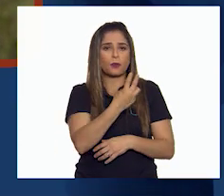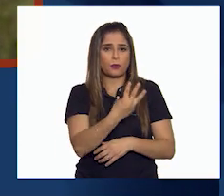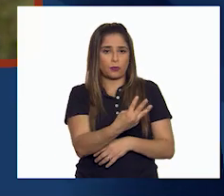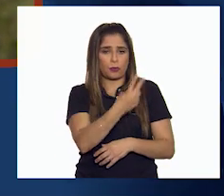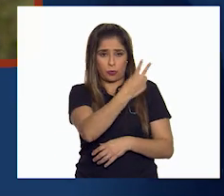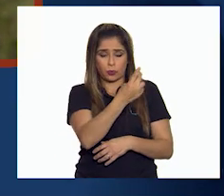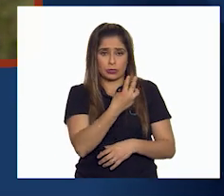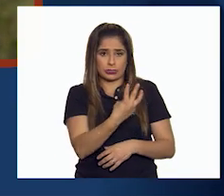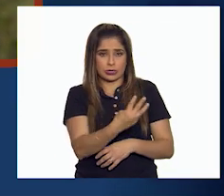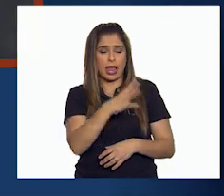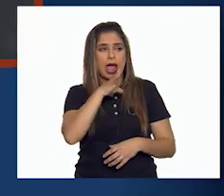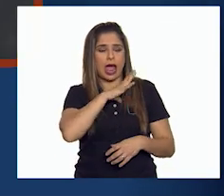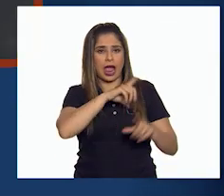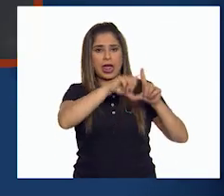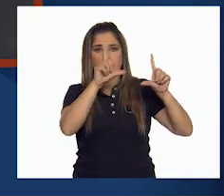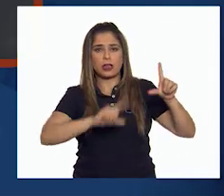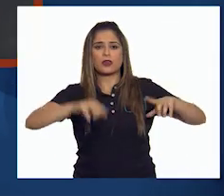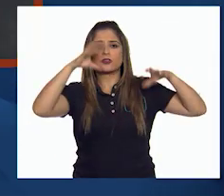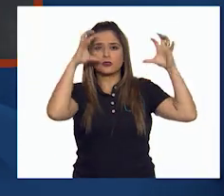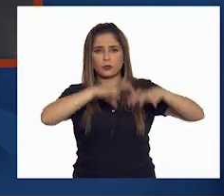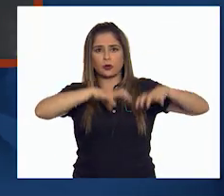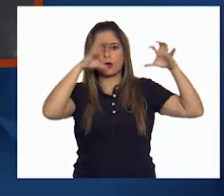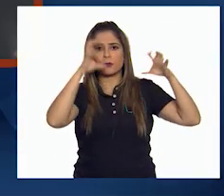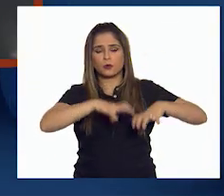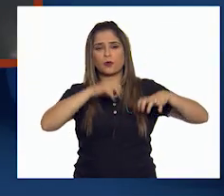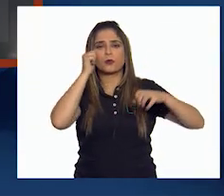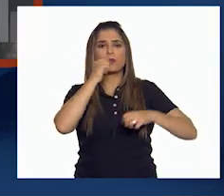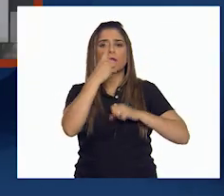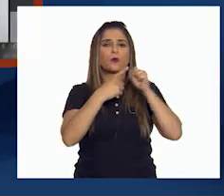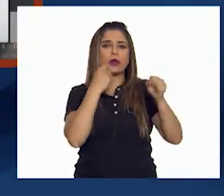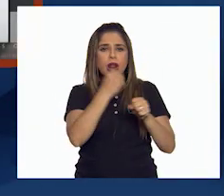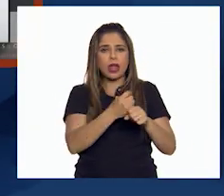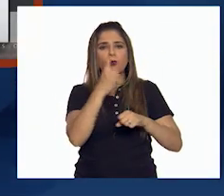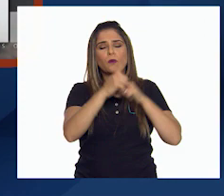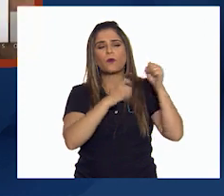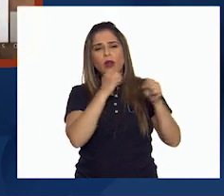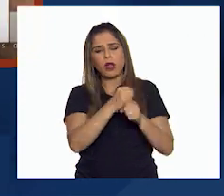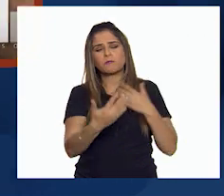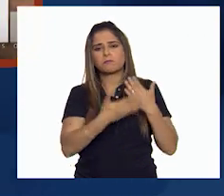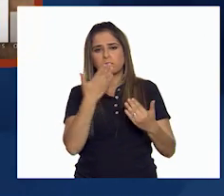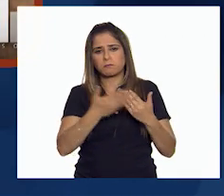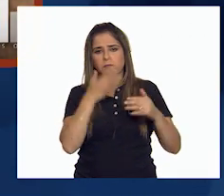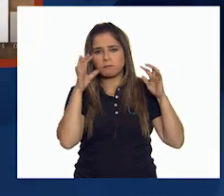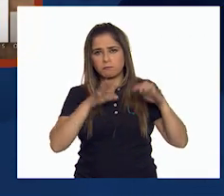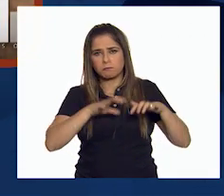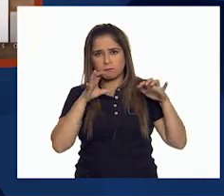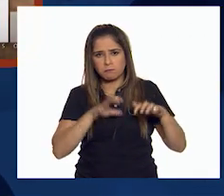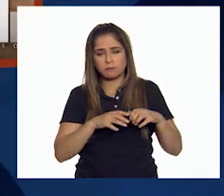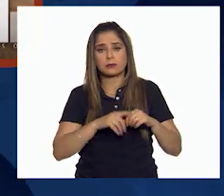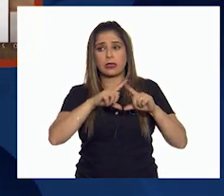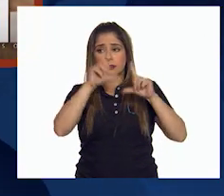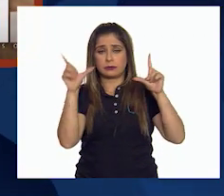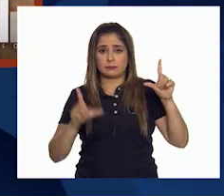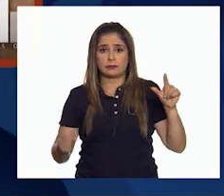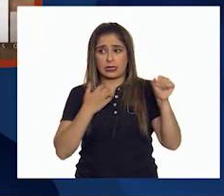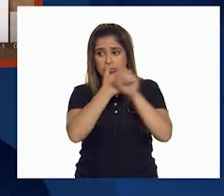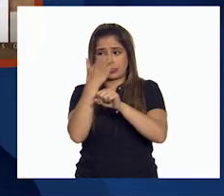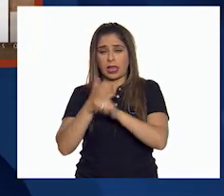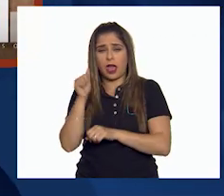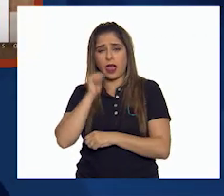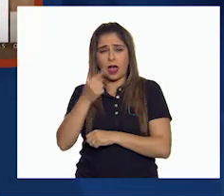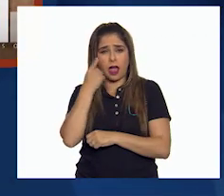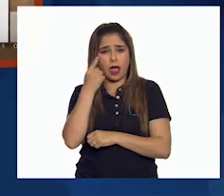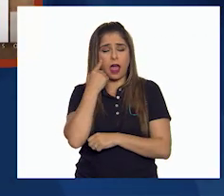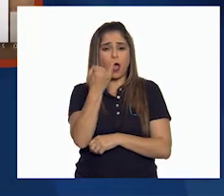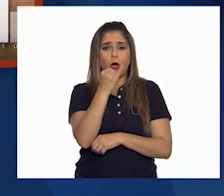subhúmeda, con lluvias promedio de más de 2 metros por año. En la mayor parte del país, el periodo de lluvias es entre junio y